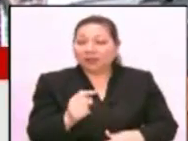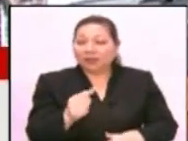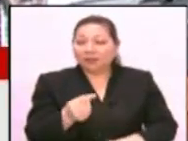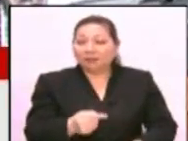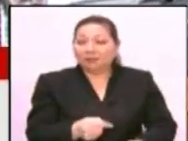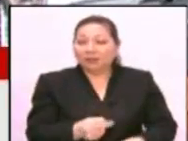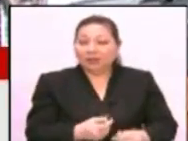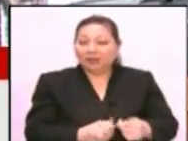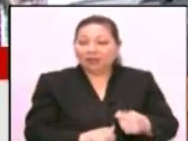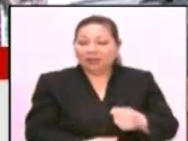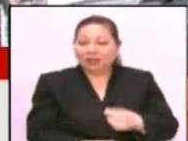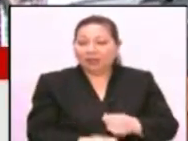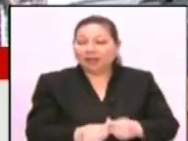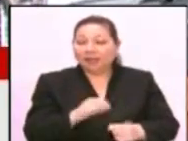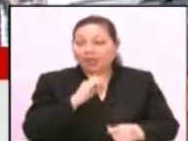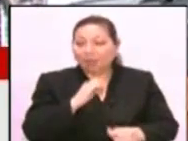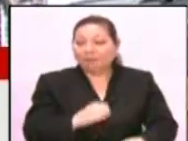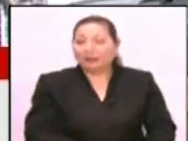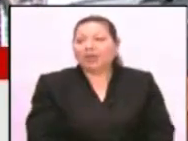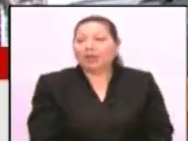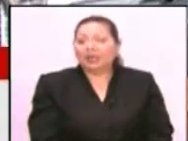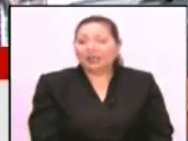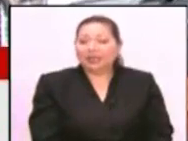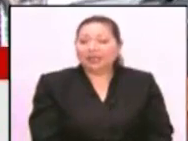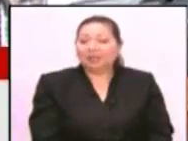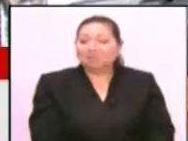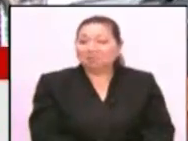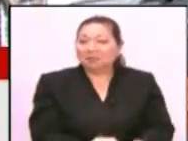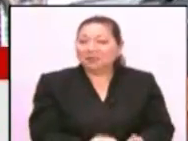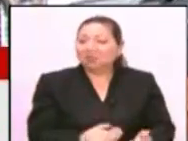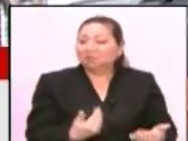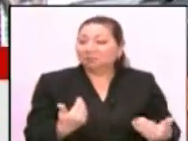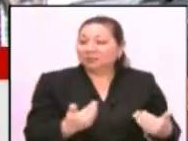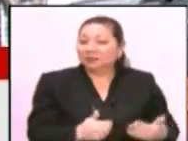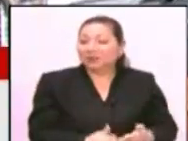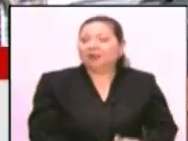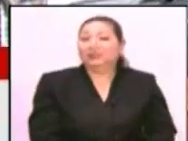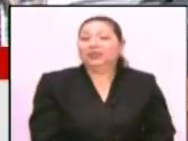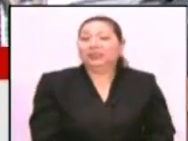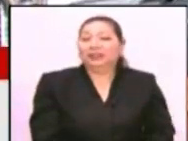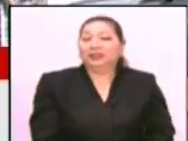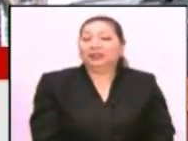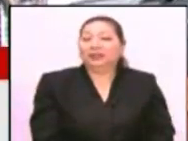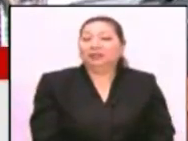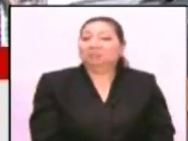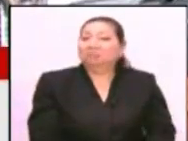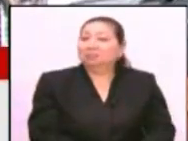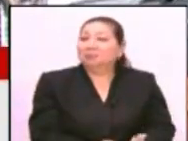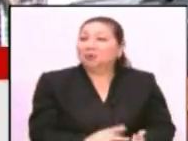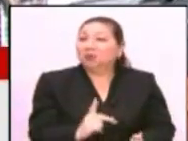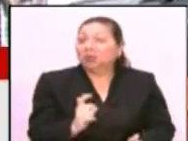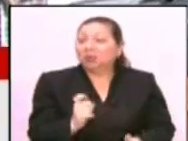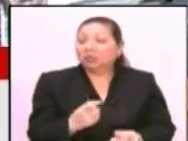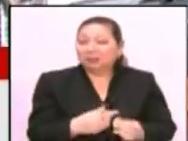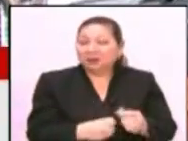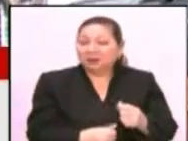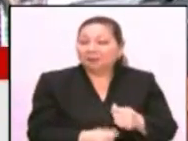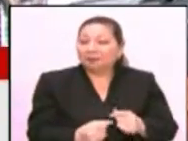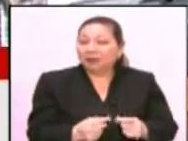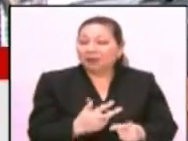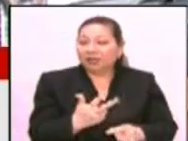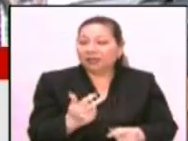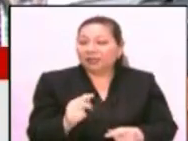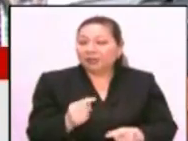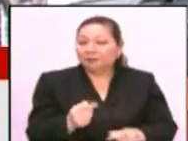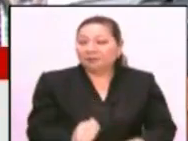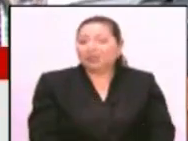300.000 rosarios para la llegada del Papa, y además es una retribución a los internos simbólica de un sol por rosario, pero son